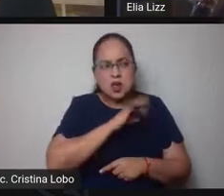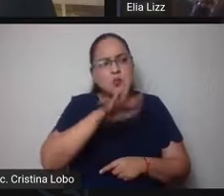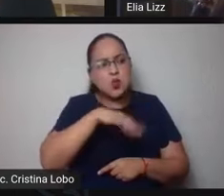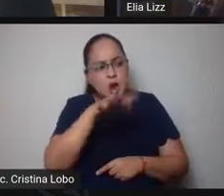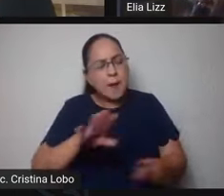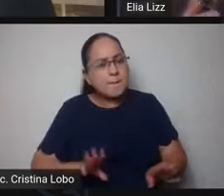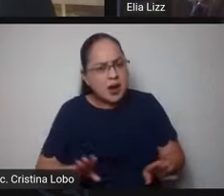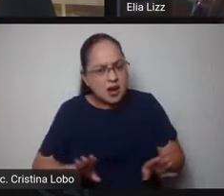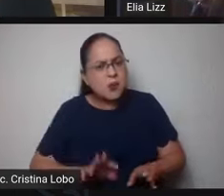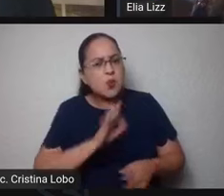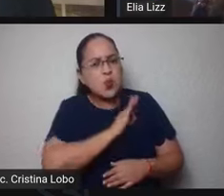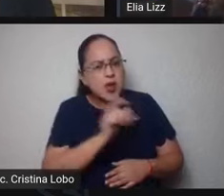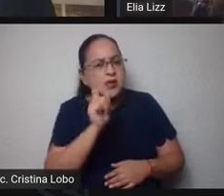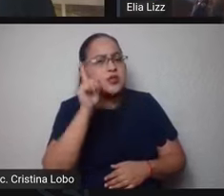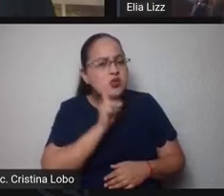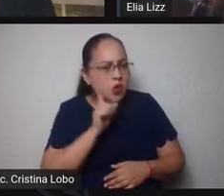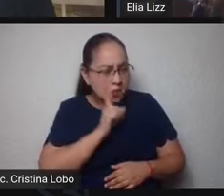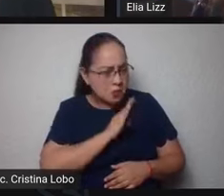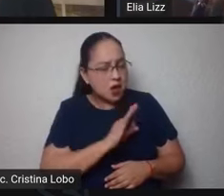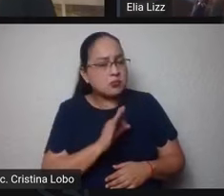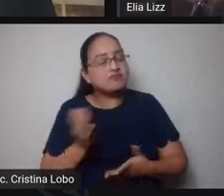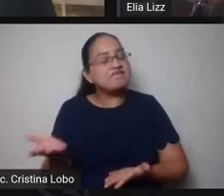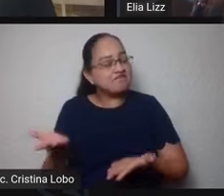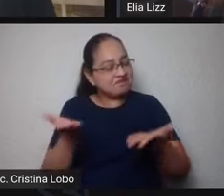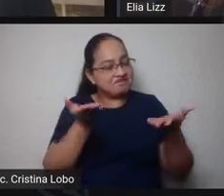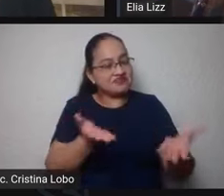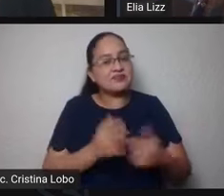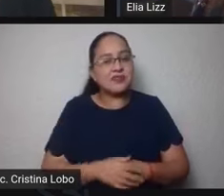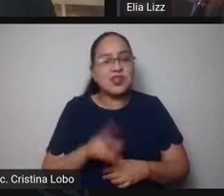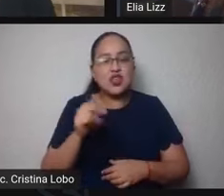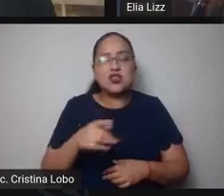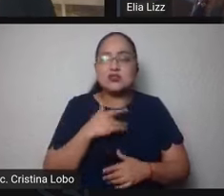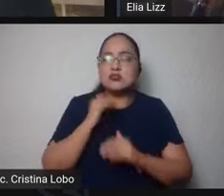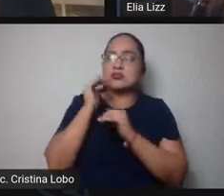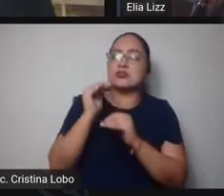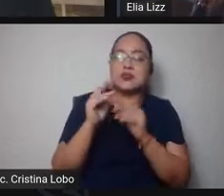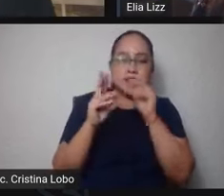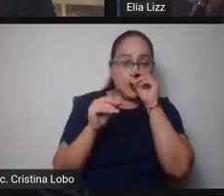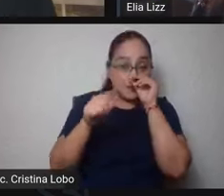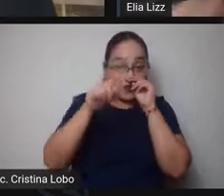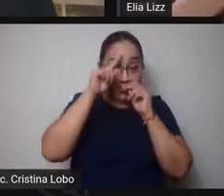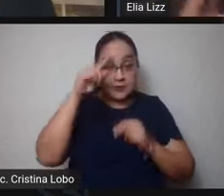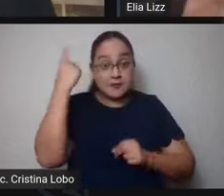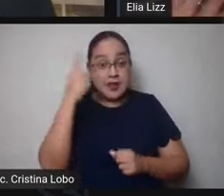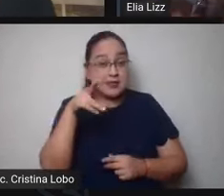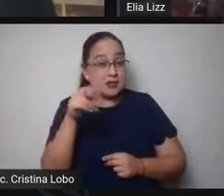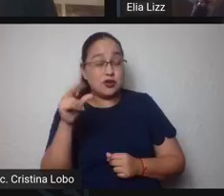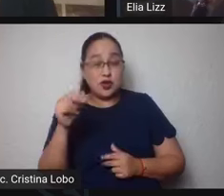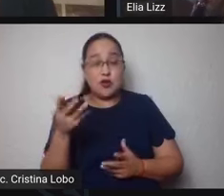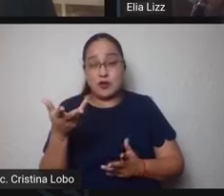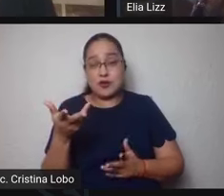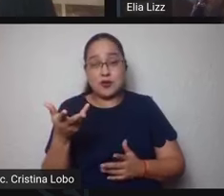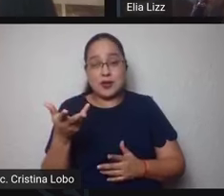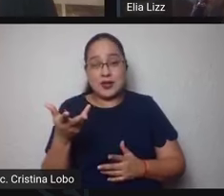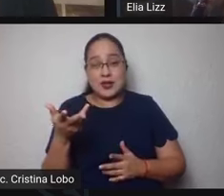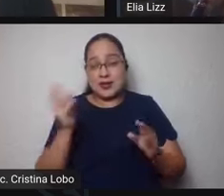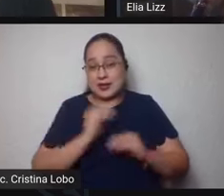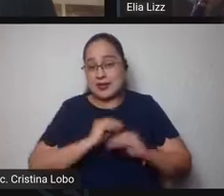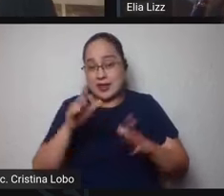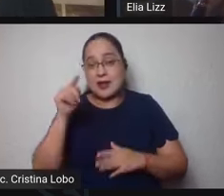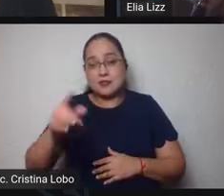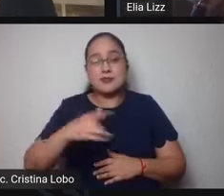una pareja, adelante. No te limites, sé que no es fácil. Sé que justamente cuesta mucho